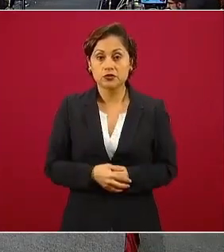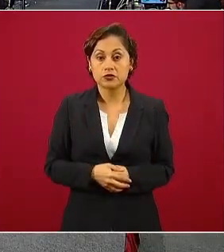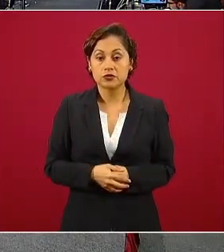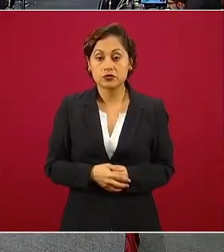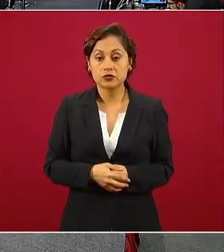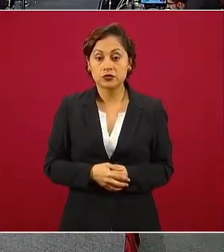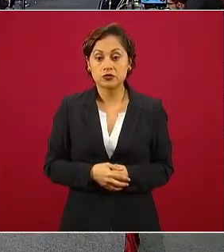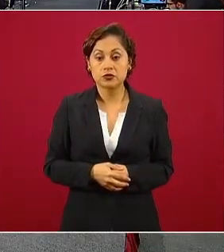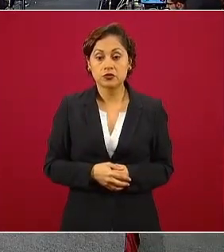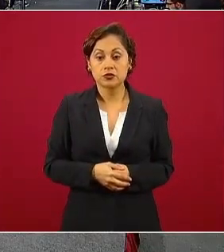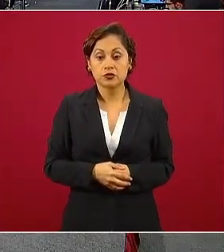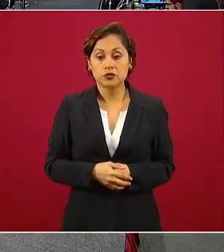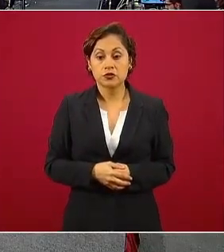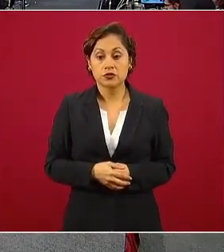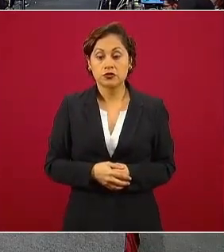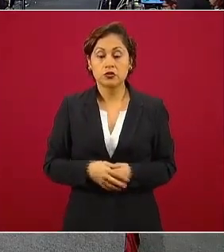bastante